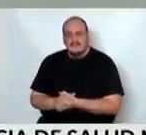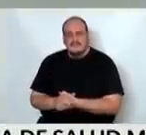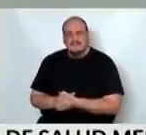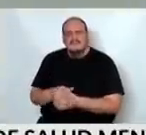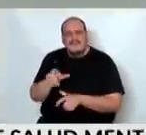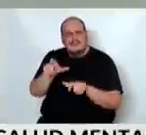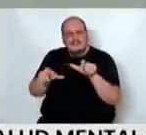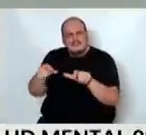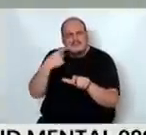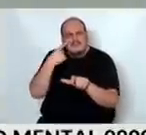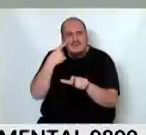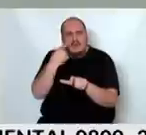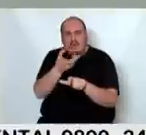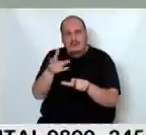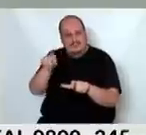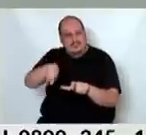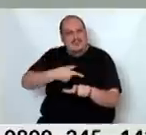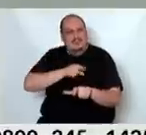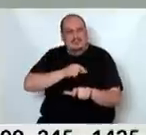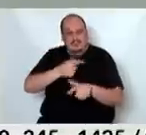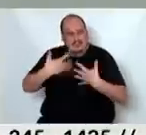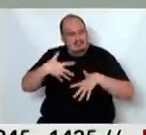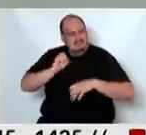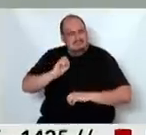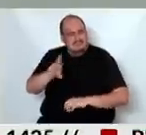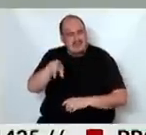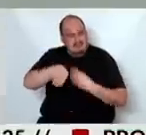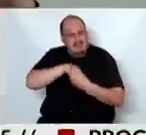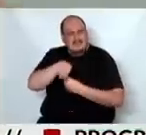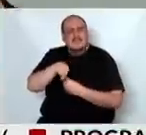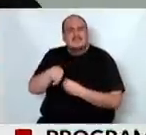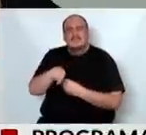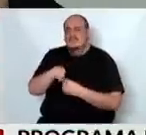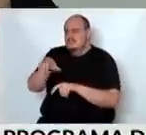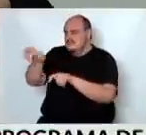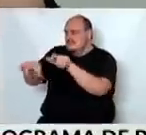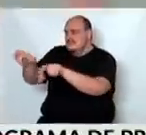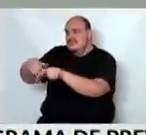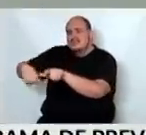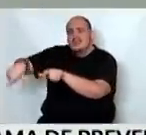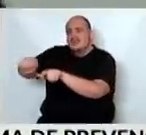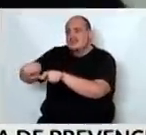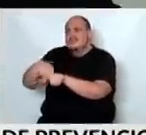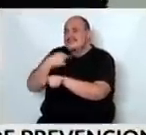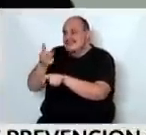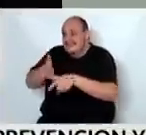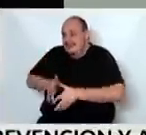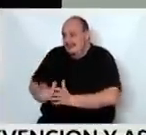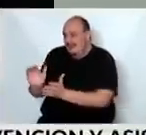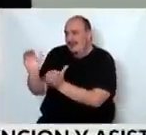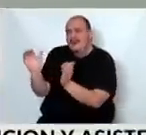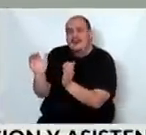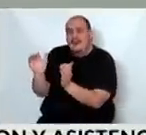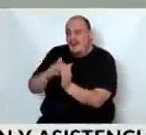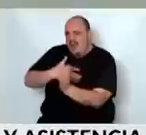Conozco gente, y esto es por ahí el dolor más grande que tenemos como familia, personas que tuvieron un hijo y el amor por ese